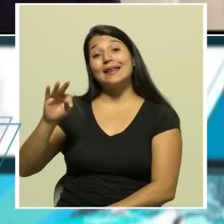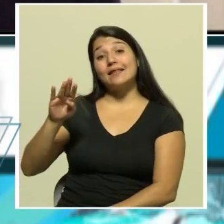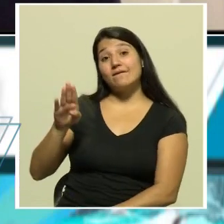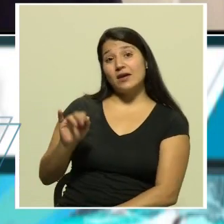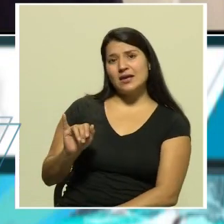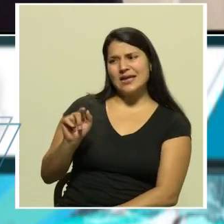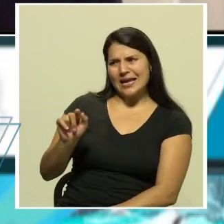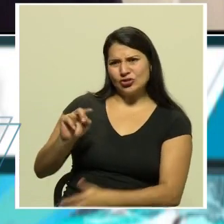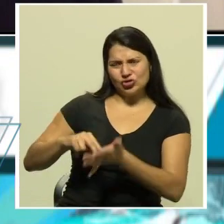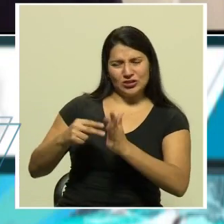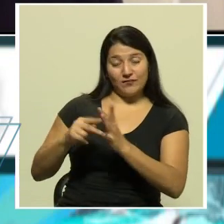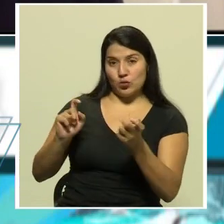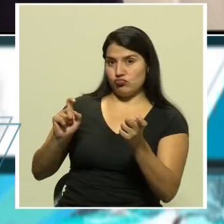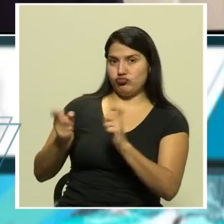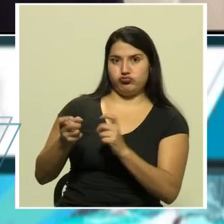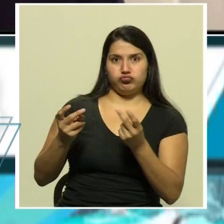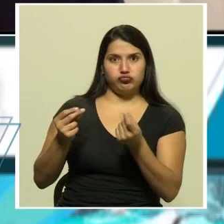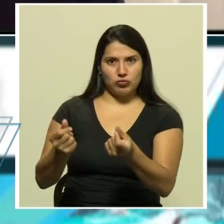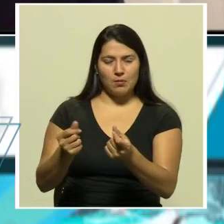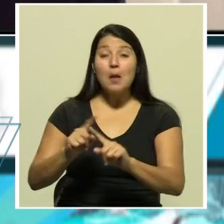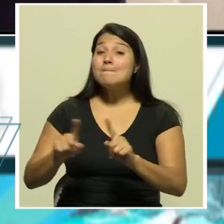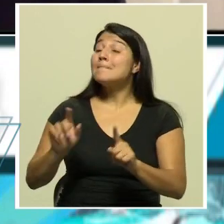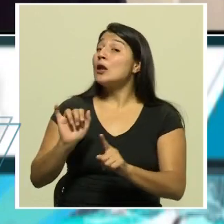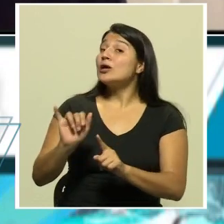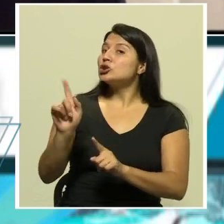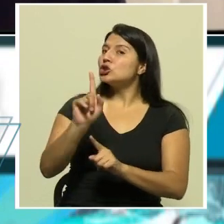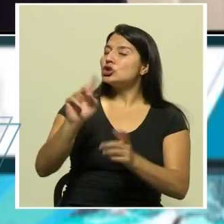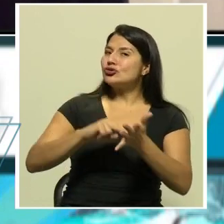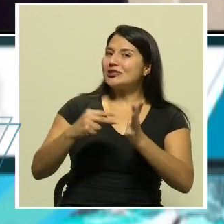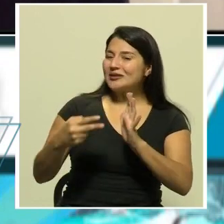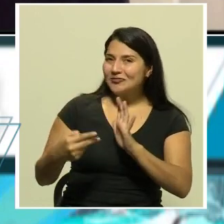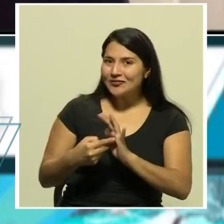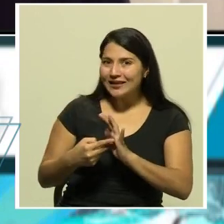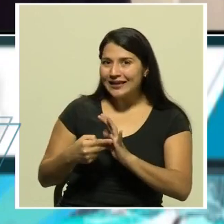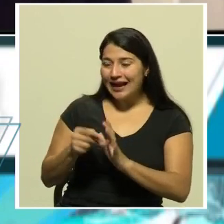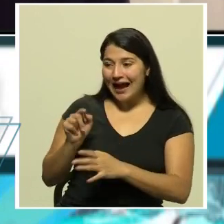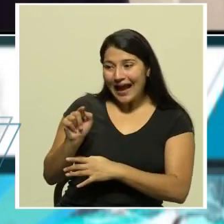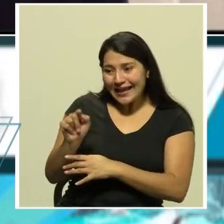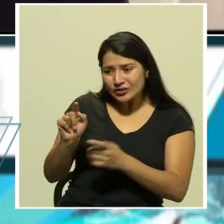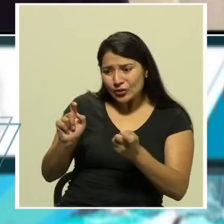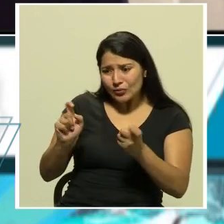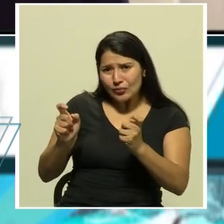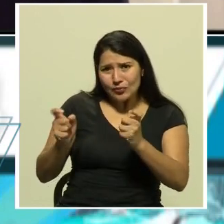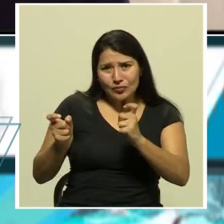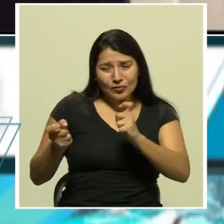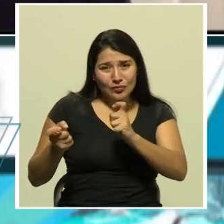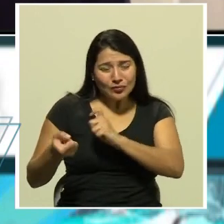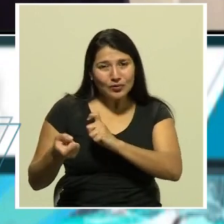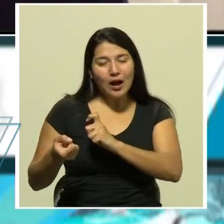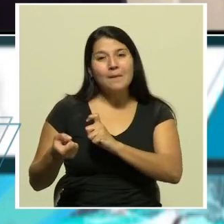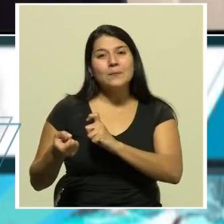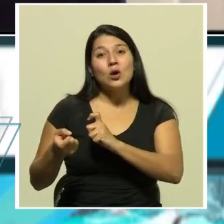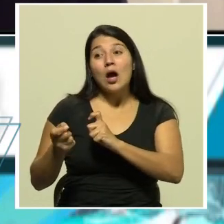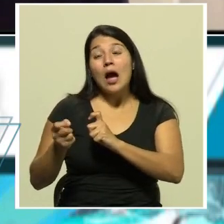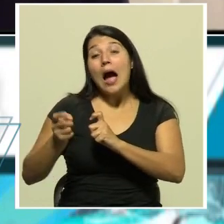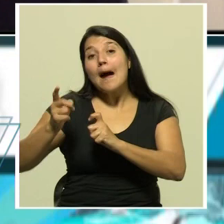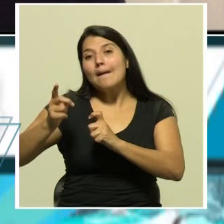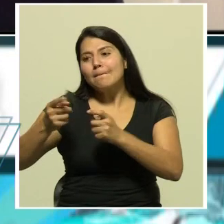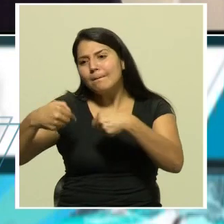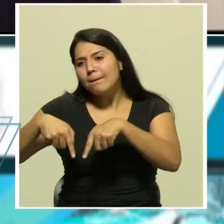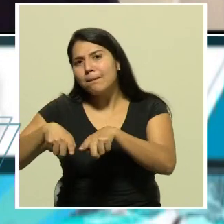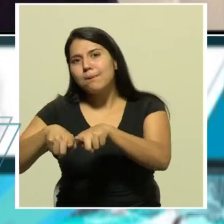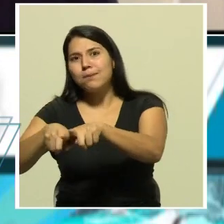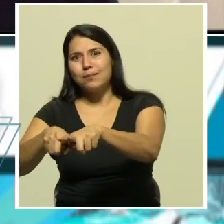habla de una transformación muy rápida, pero eso no quiere decir que esa velocidad de esos cambios va seguida de que culturalmente